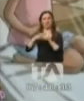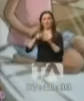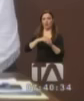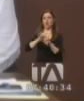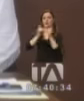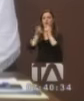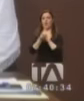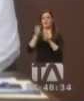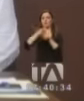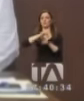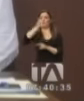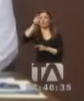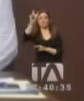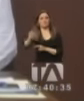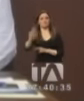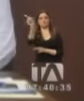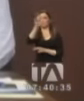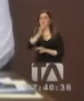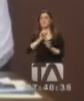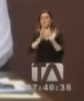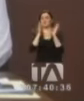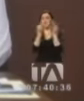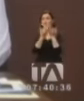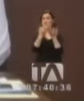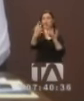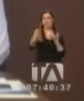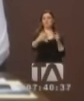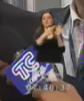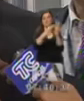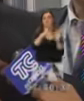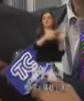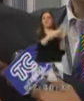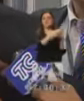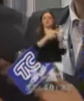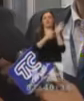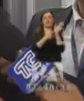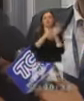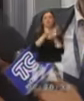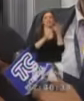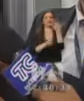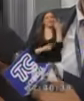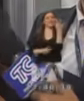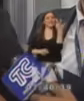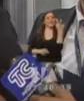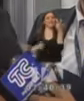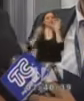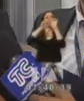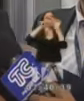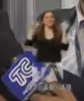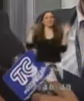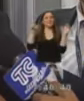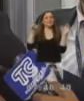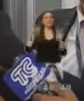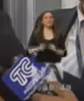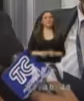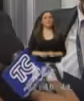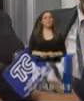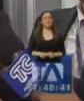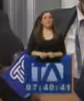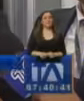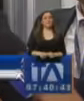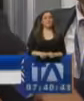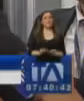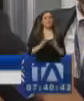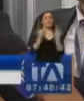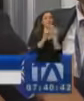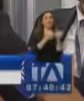los familiares de Bravo tendrían vinculación con empresas. Hablamos de unas 3 empresas donde habría vinculación de